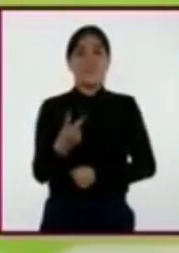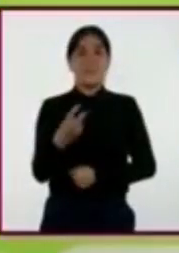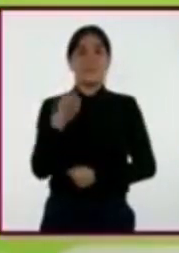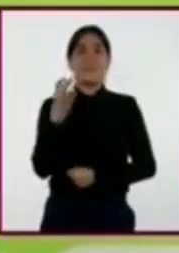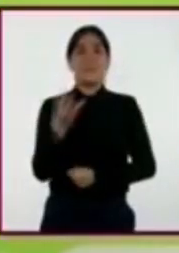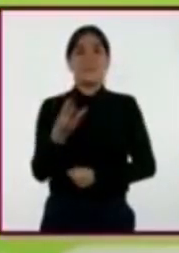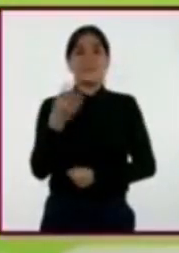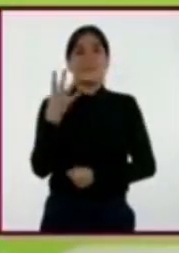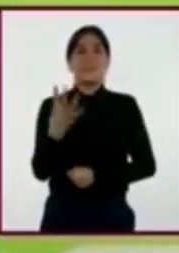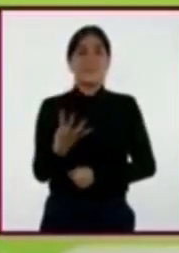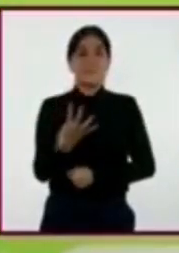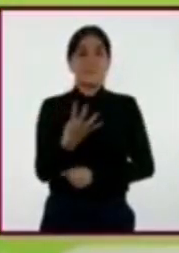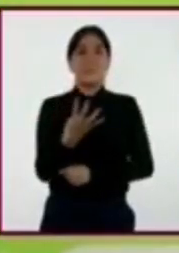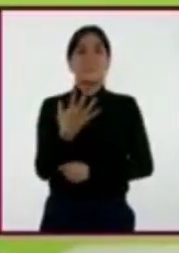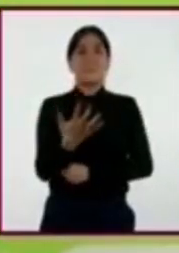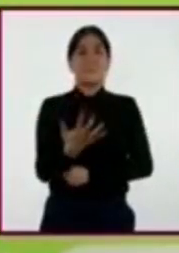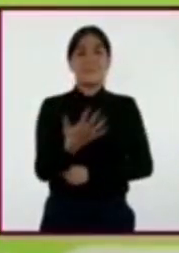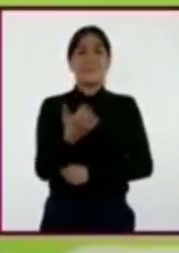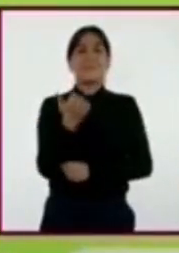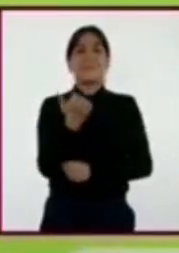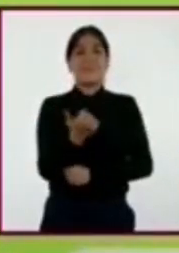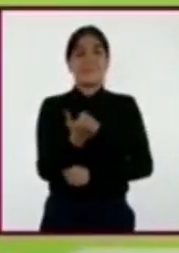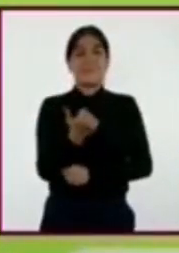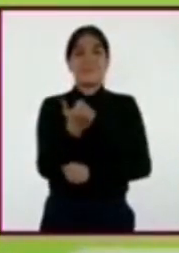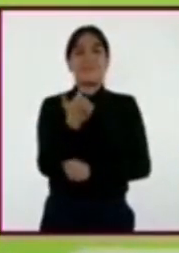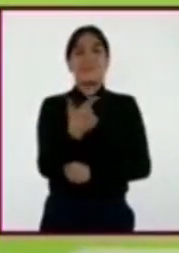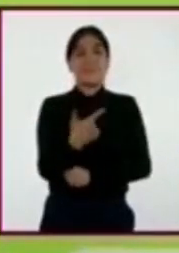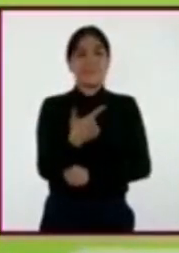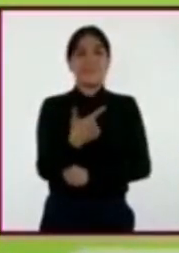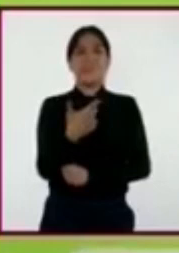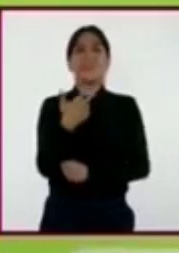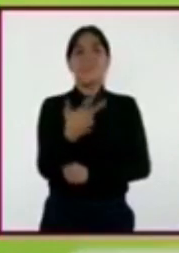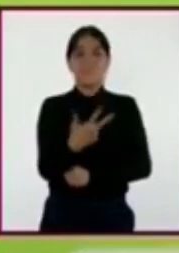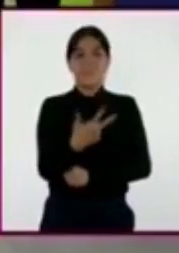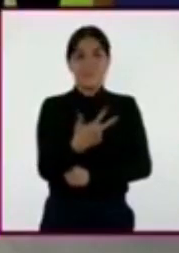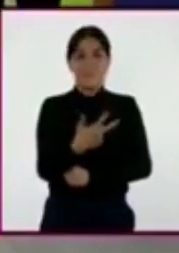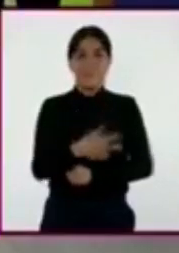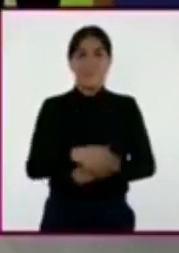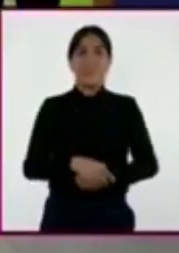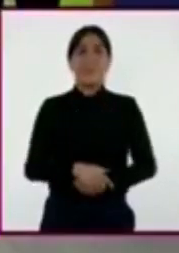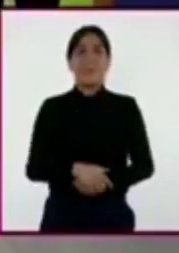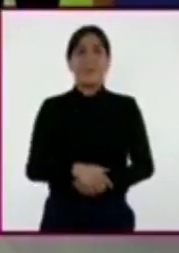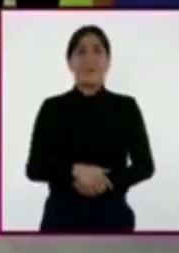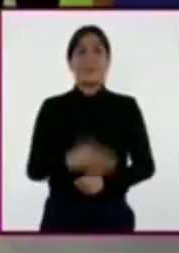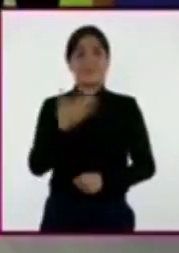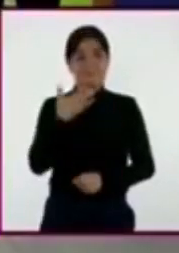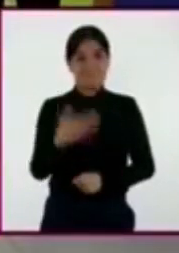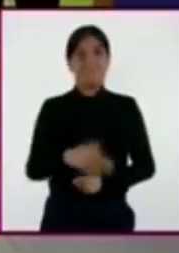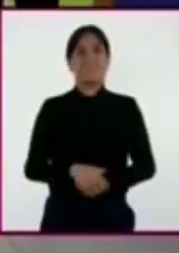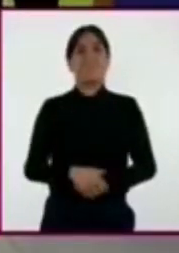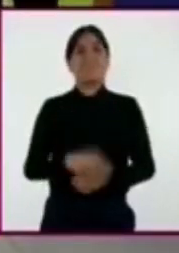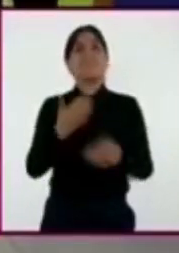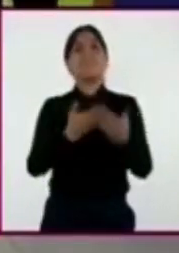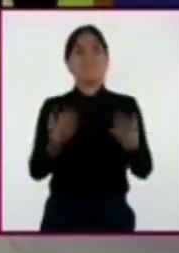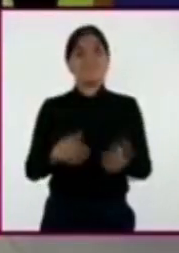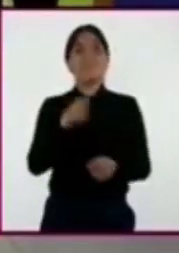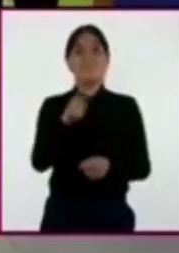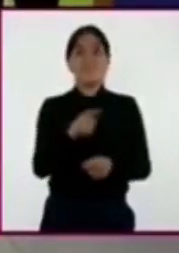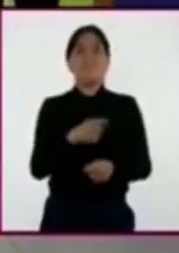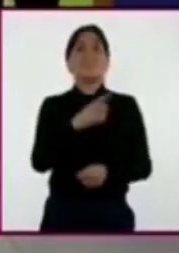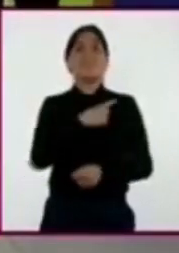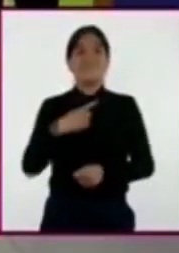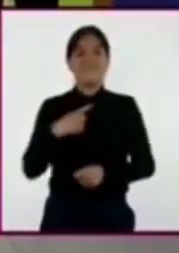2, 3, 4, 5, 6, 7, 8. Muy bien, ahora vamos a